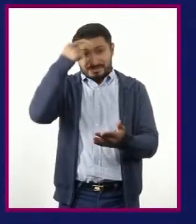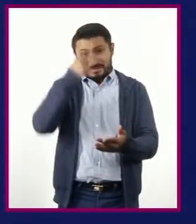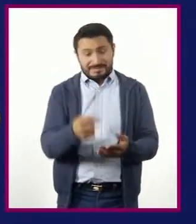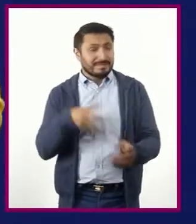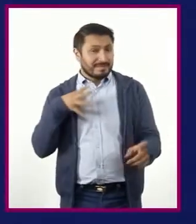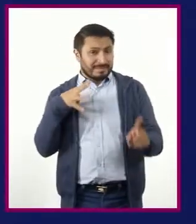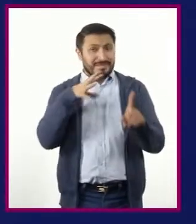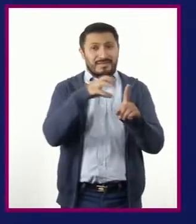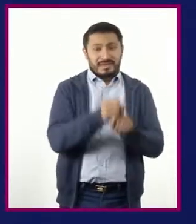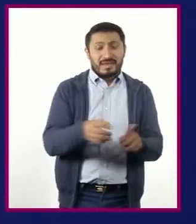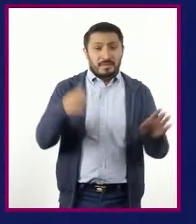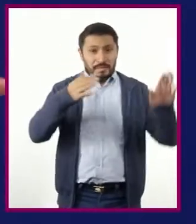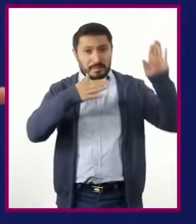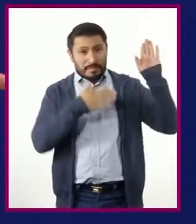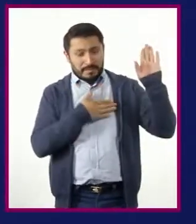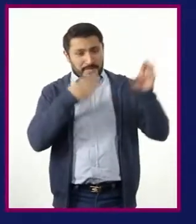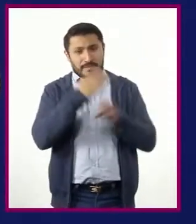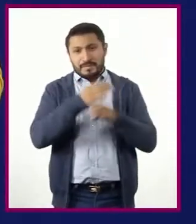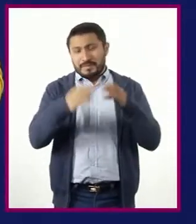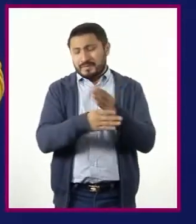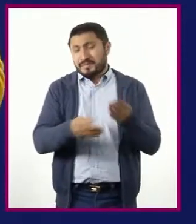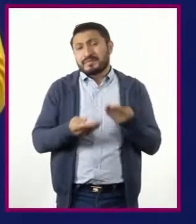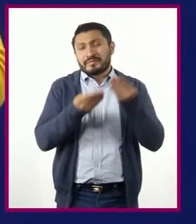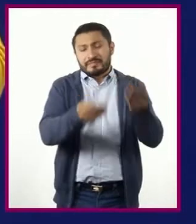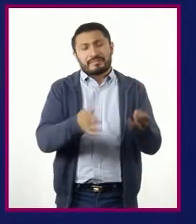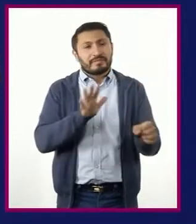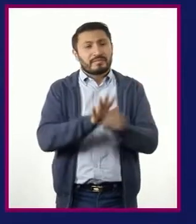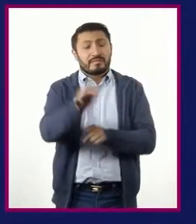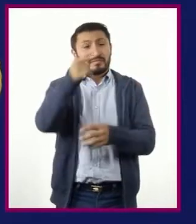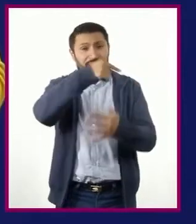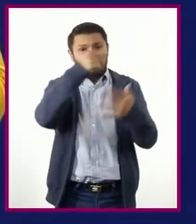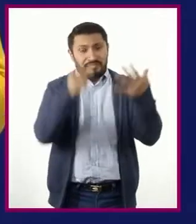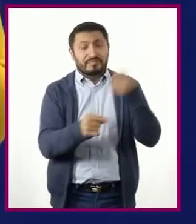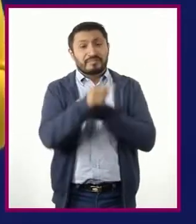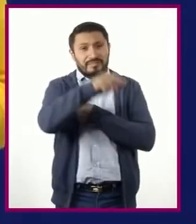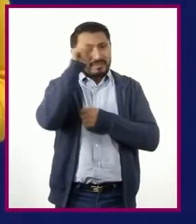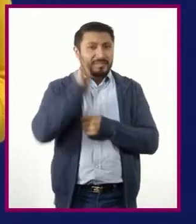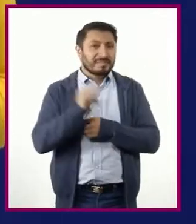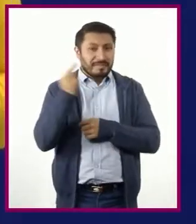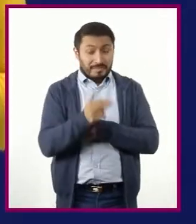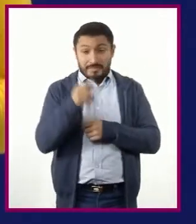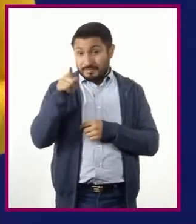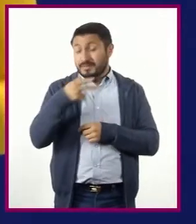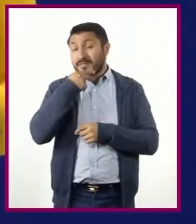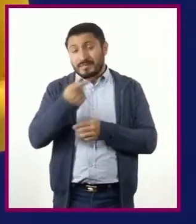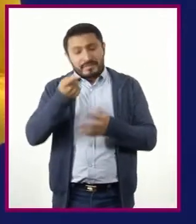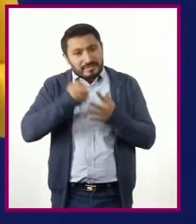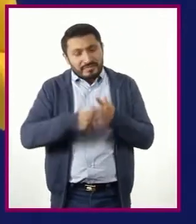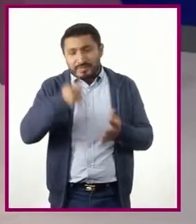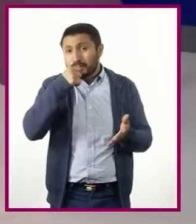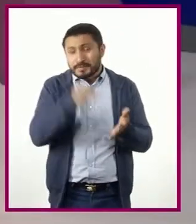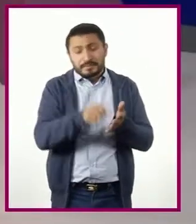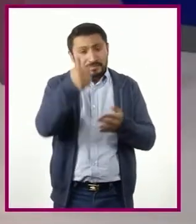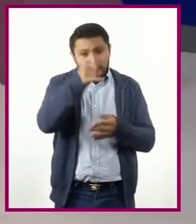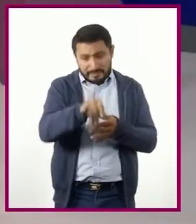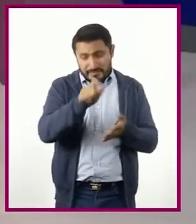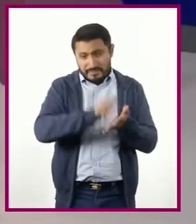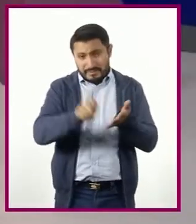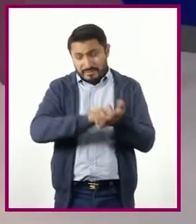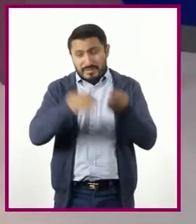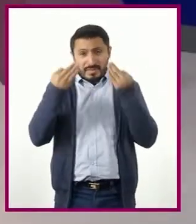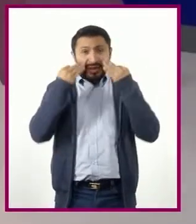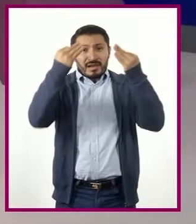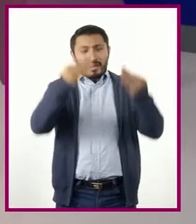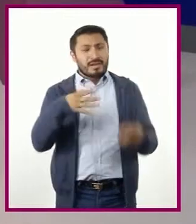le promete que podrá darle lo que ella necesita. Él inicia la carta de esa manera para demostrar que sus